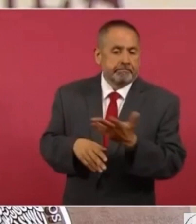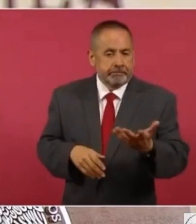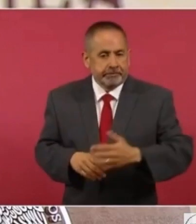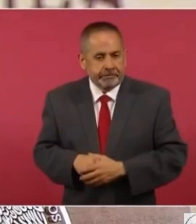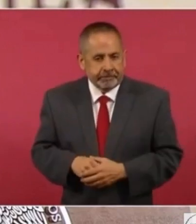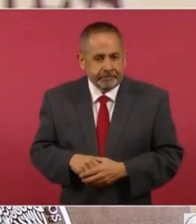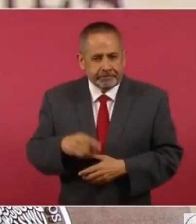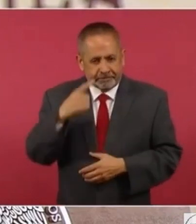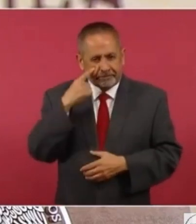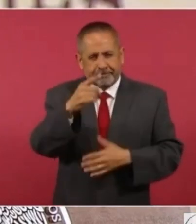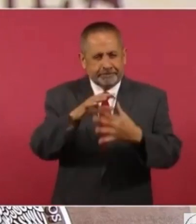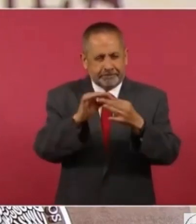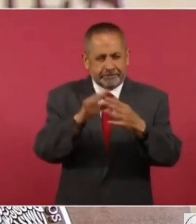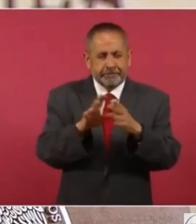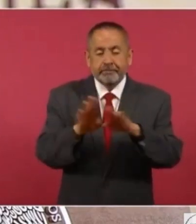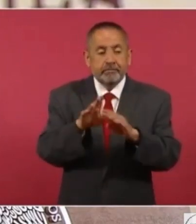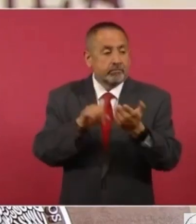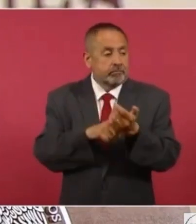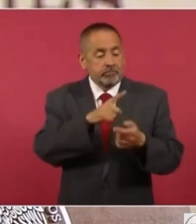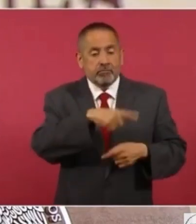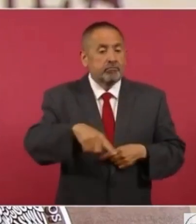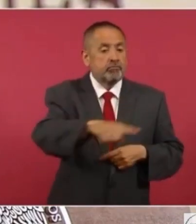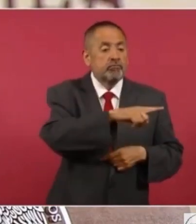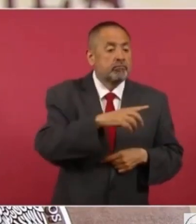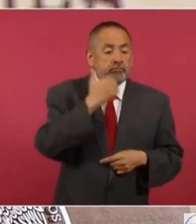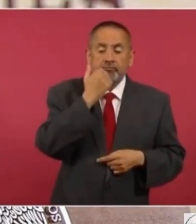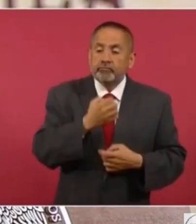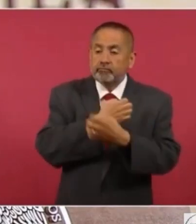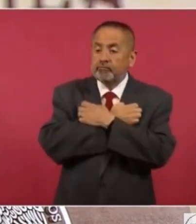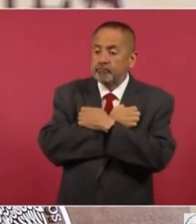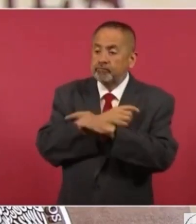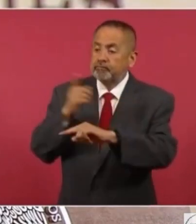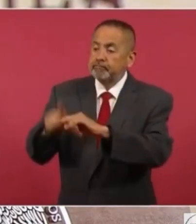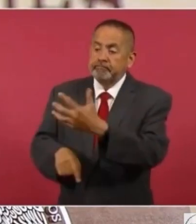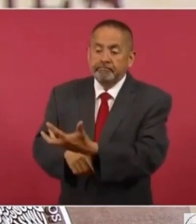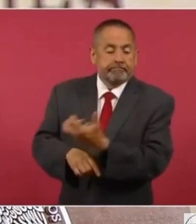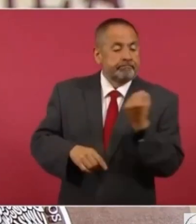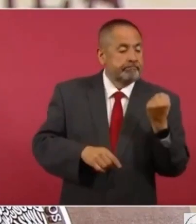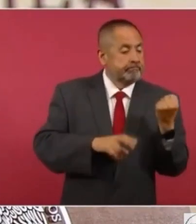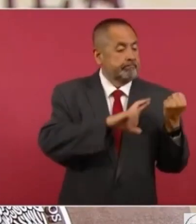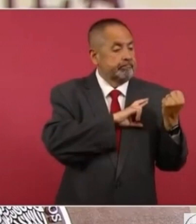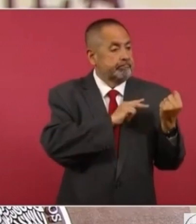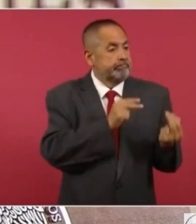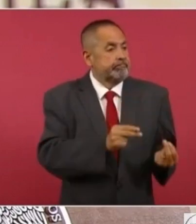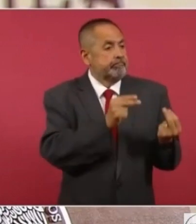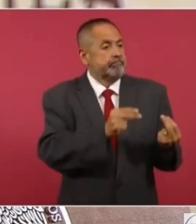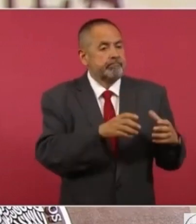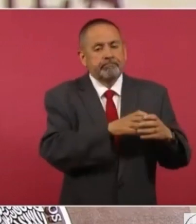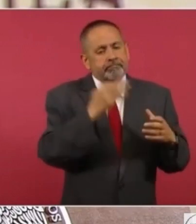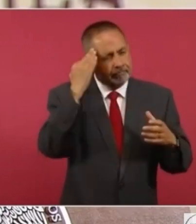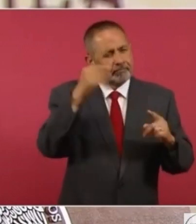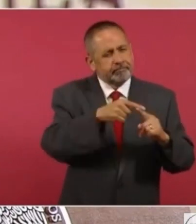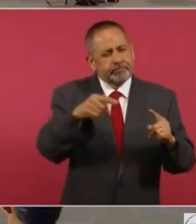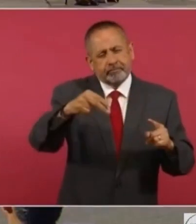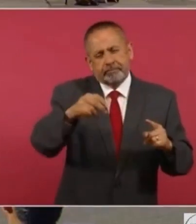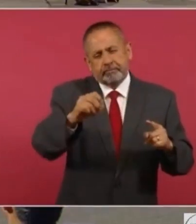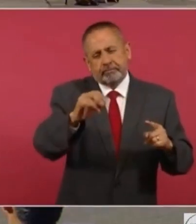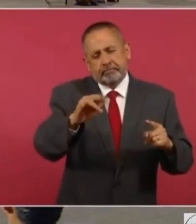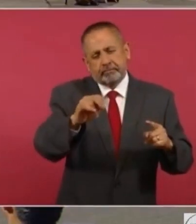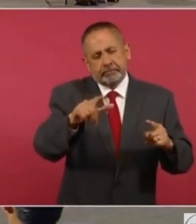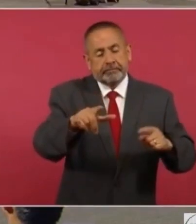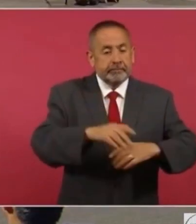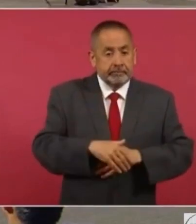política privatizadora de la educación en el periodo neoliberal. El resultado está a la vista: 28% de